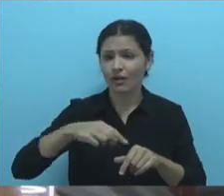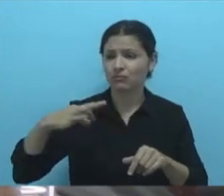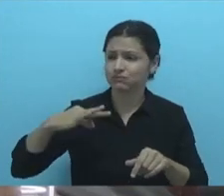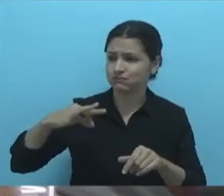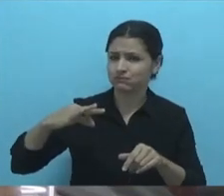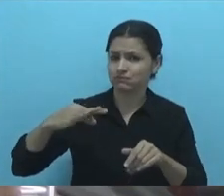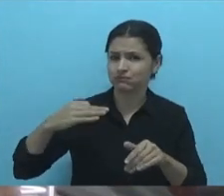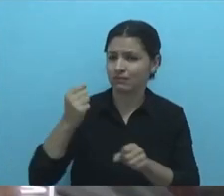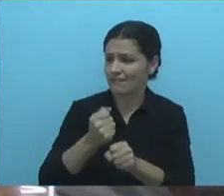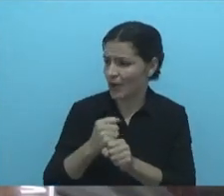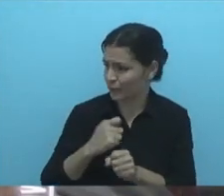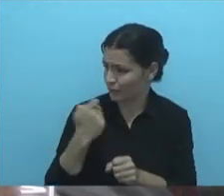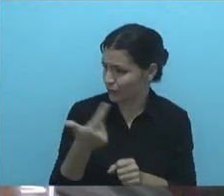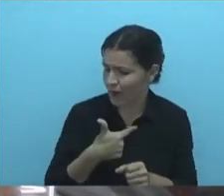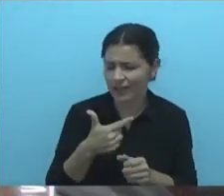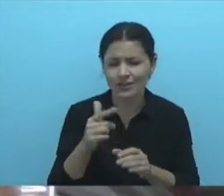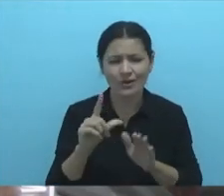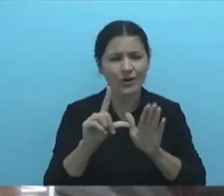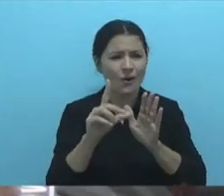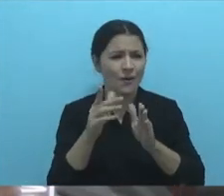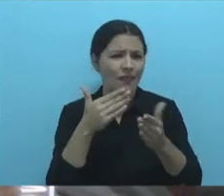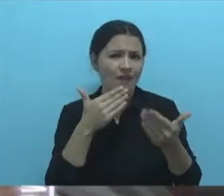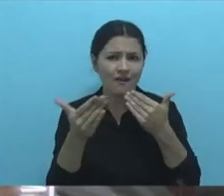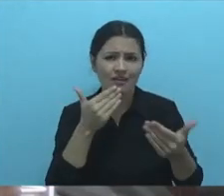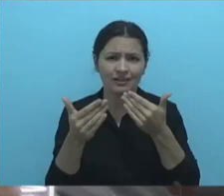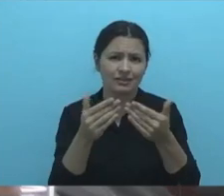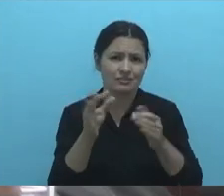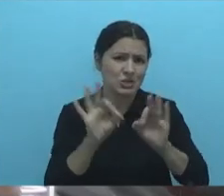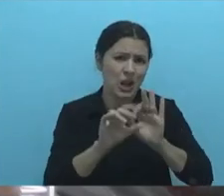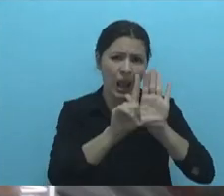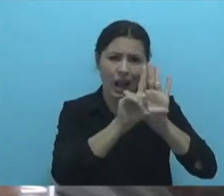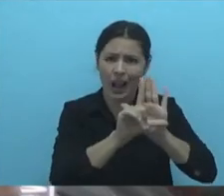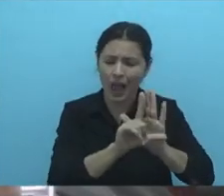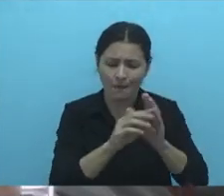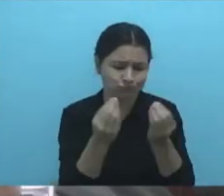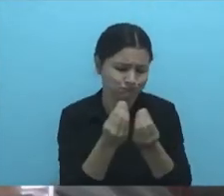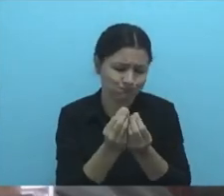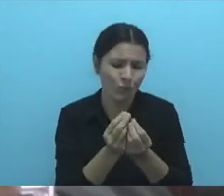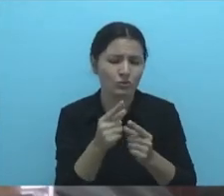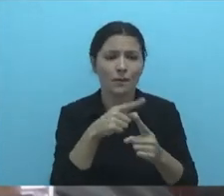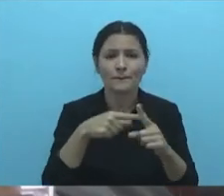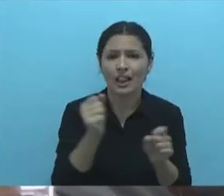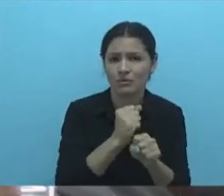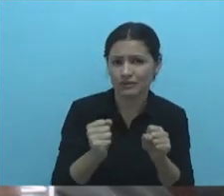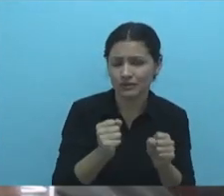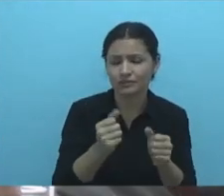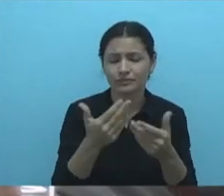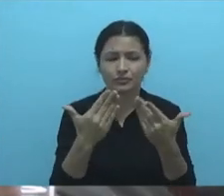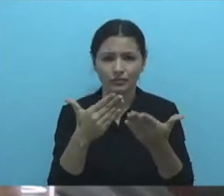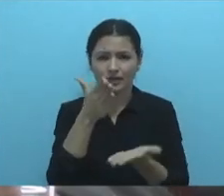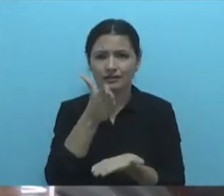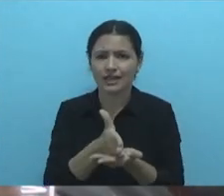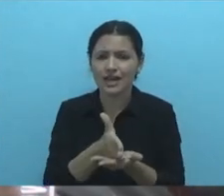una enorme cantidad de leyes y a muchas le hemos dado media sanción que tienen que ver con poder